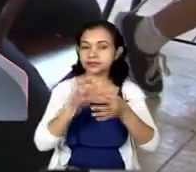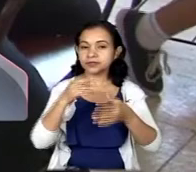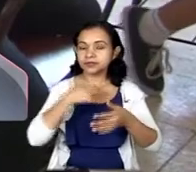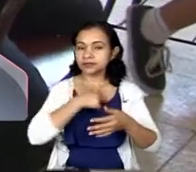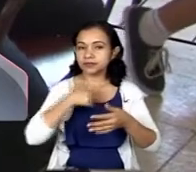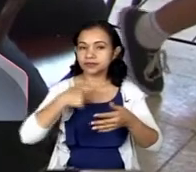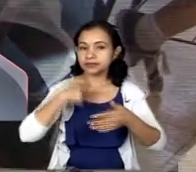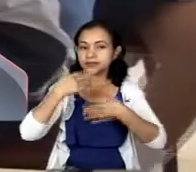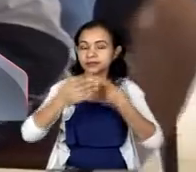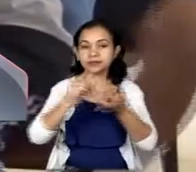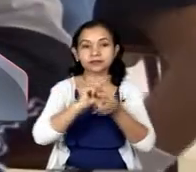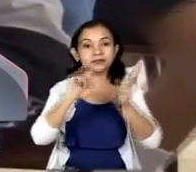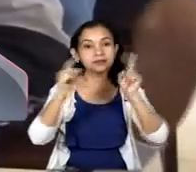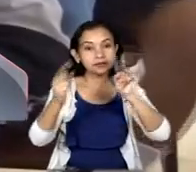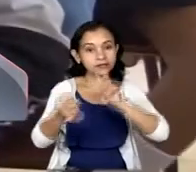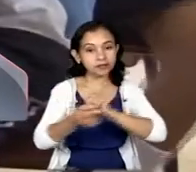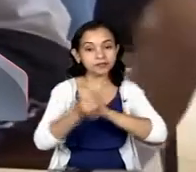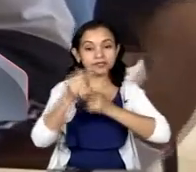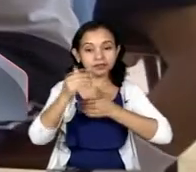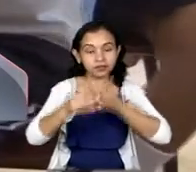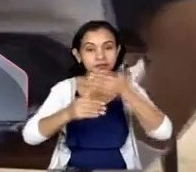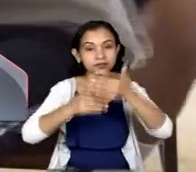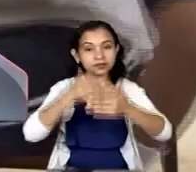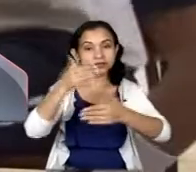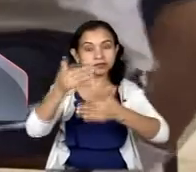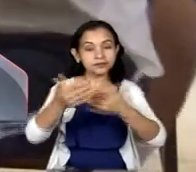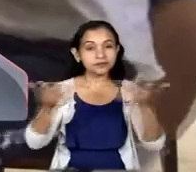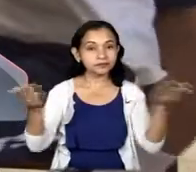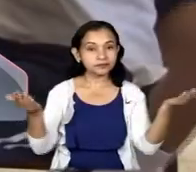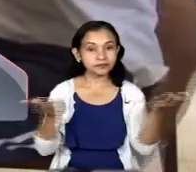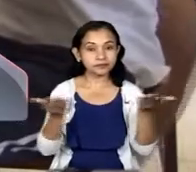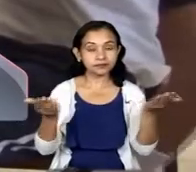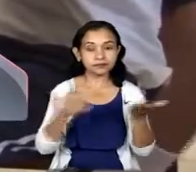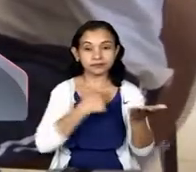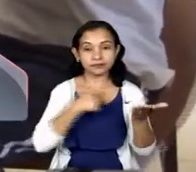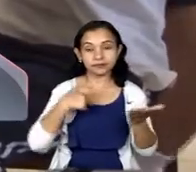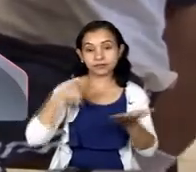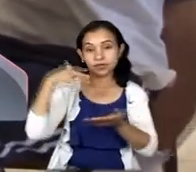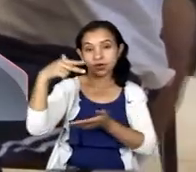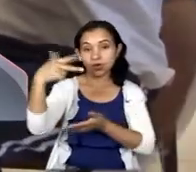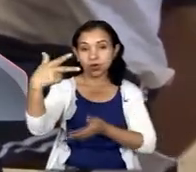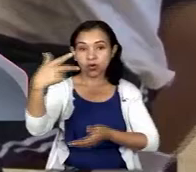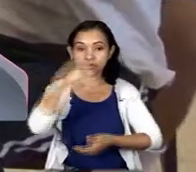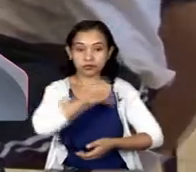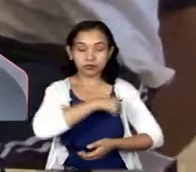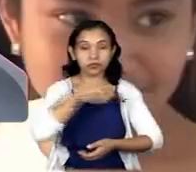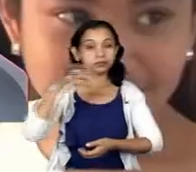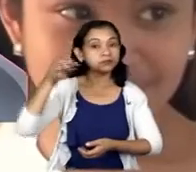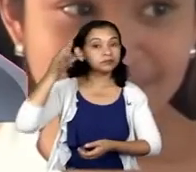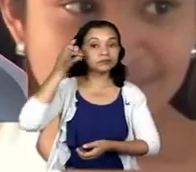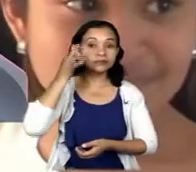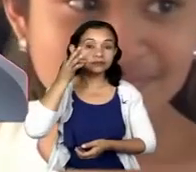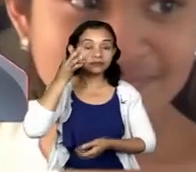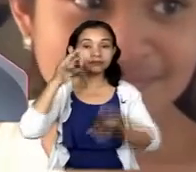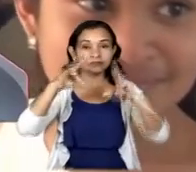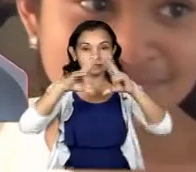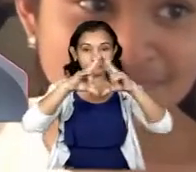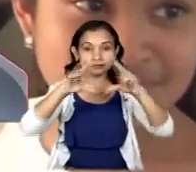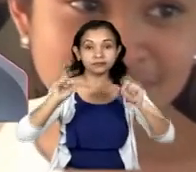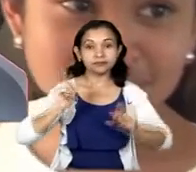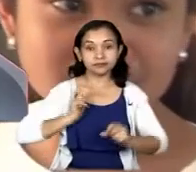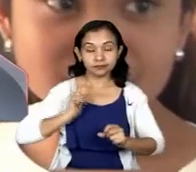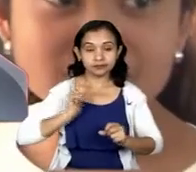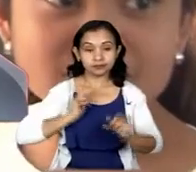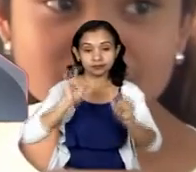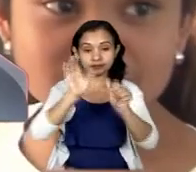venido transformando poco a poco, porque son 8 escuelas normales las que tiene Nicaragua, cada uno con